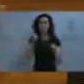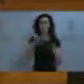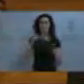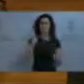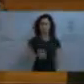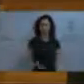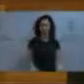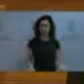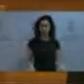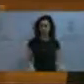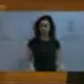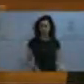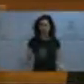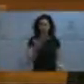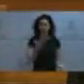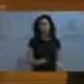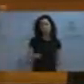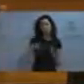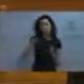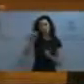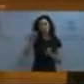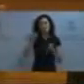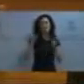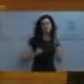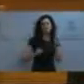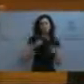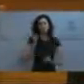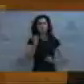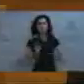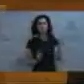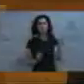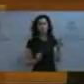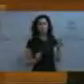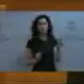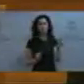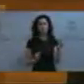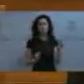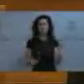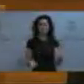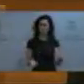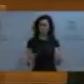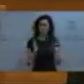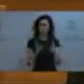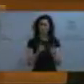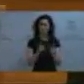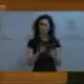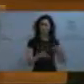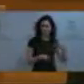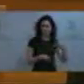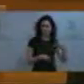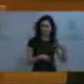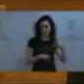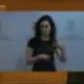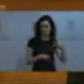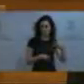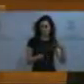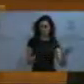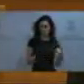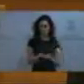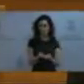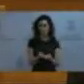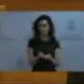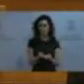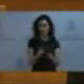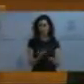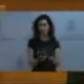meses. Que se puedan matizar más o que se puedan matizar menos, en los 2 casos las conclusiones de